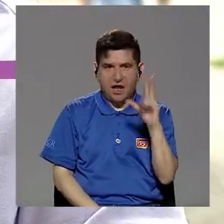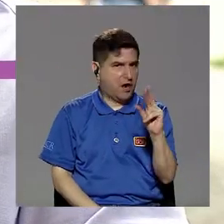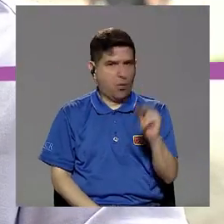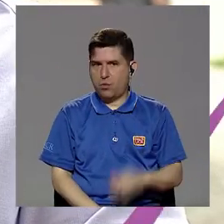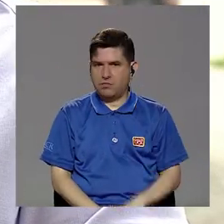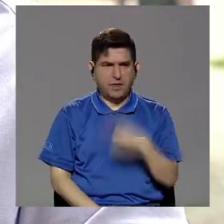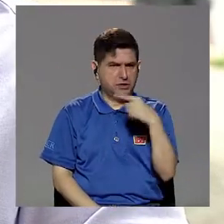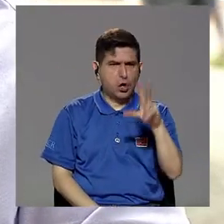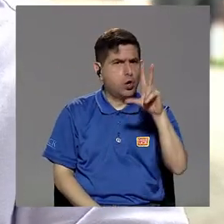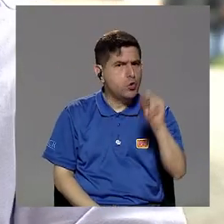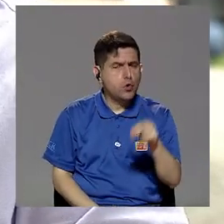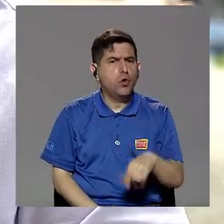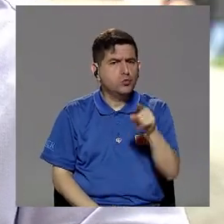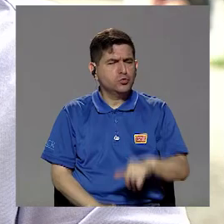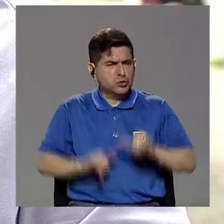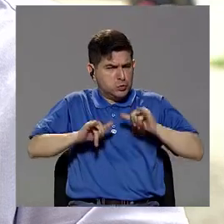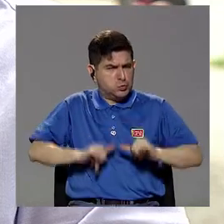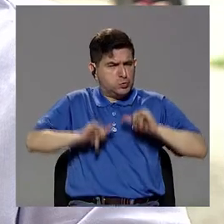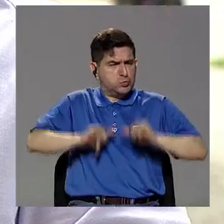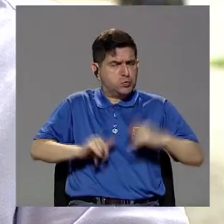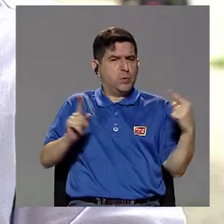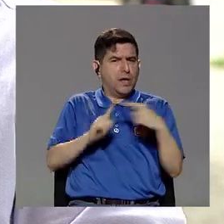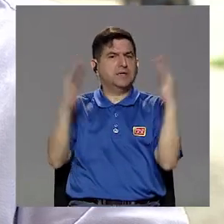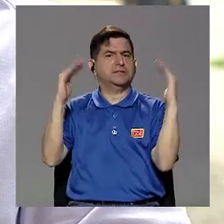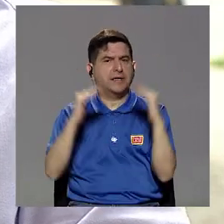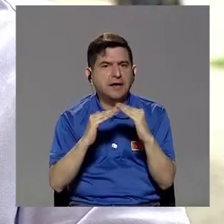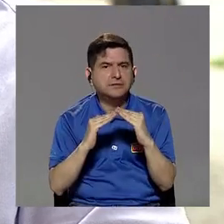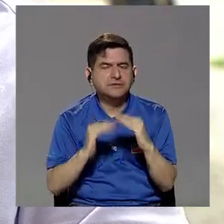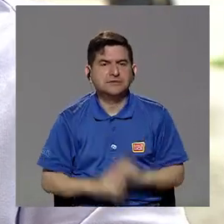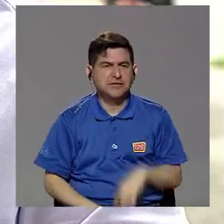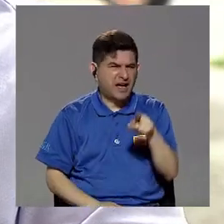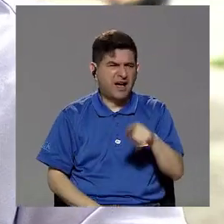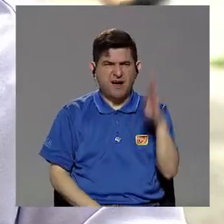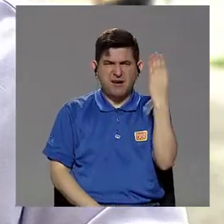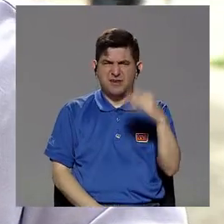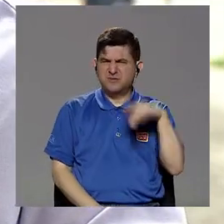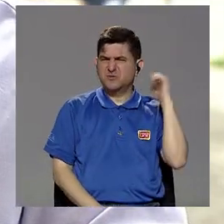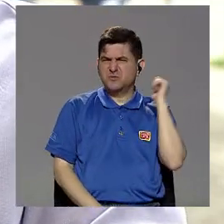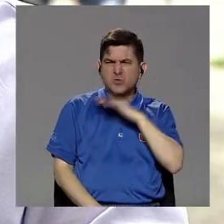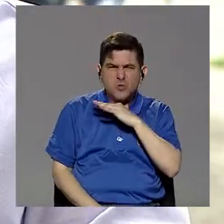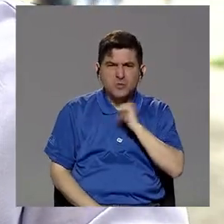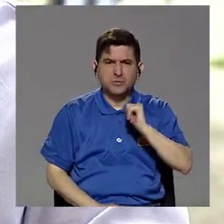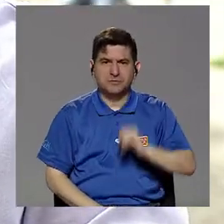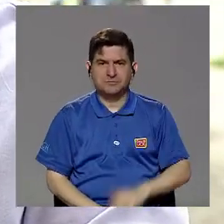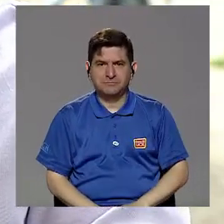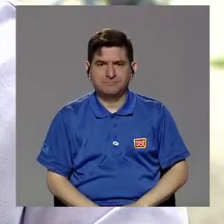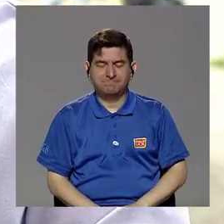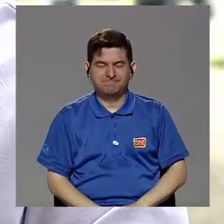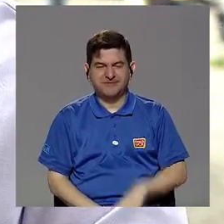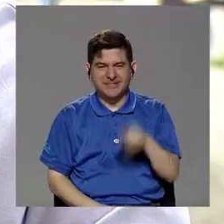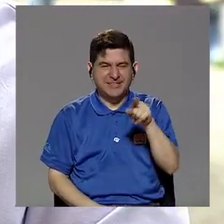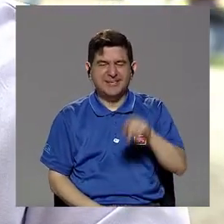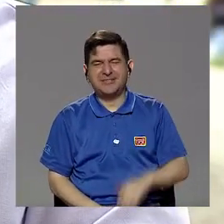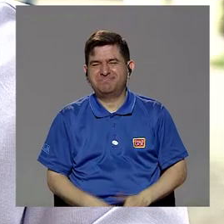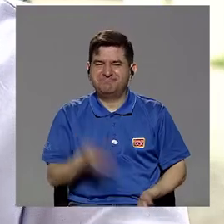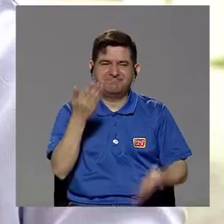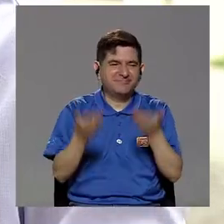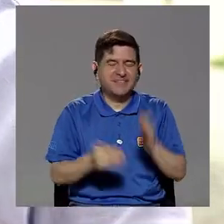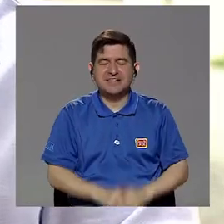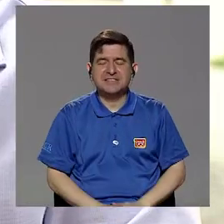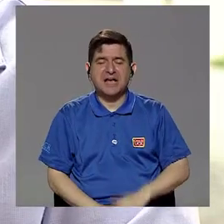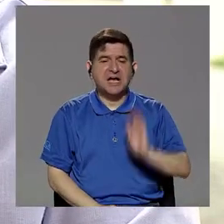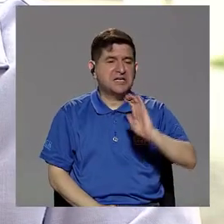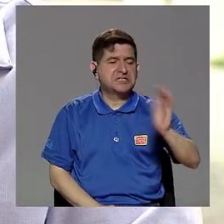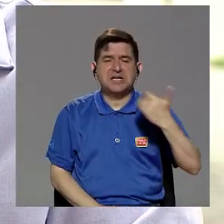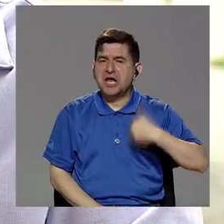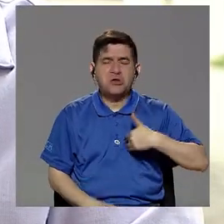una chiquita generalmente le tienen así, no, mijita, mejor aguantes hasta que lleguemos a la casa, porque ese baño es sucio. Entonces ya como que se van condicionando los chiquillos a